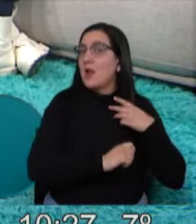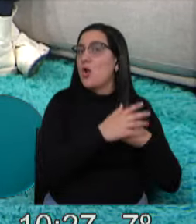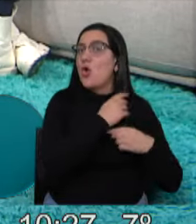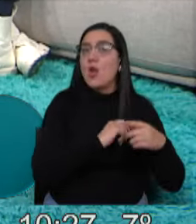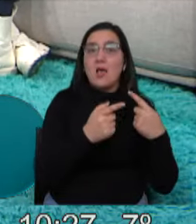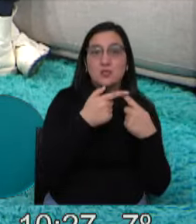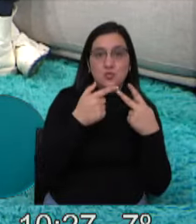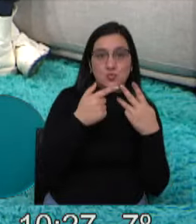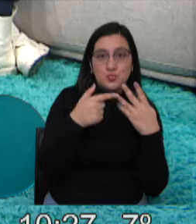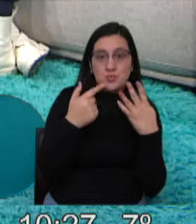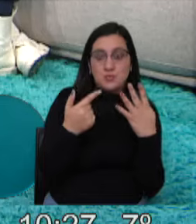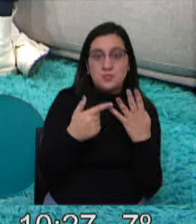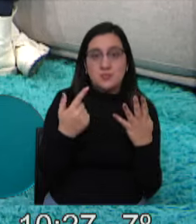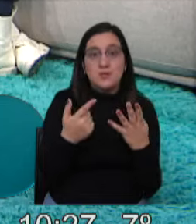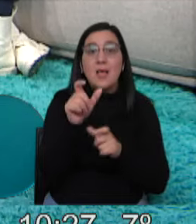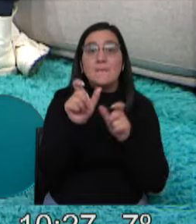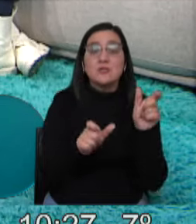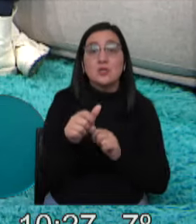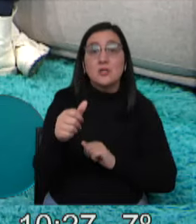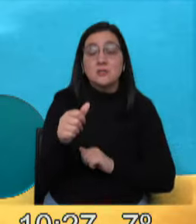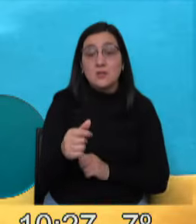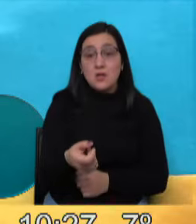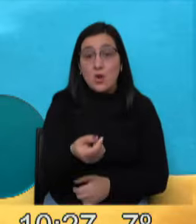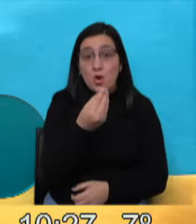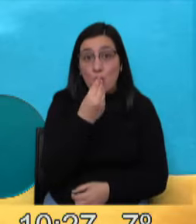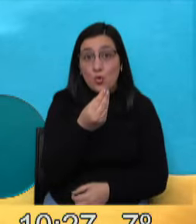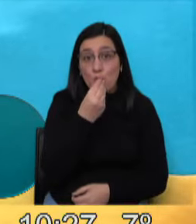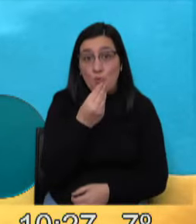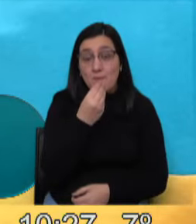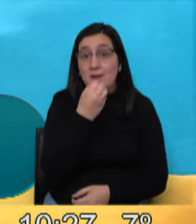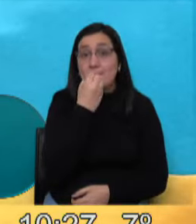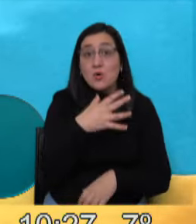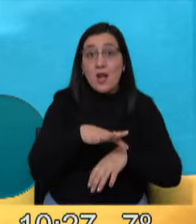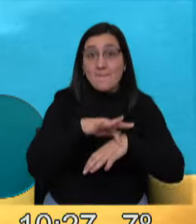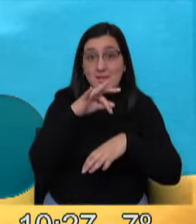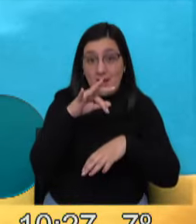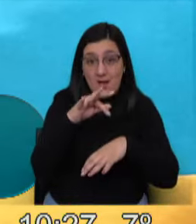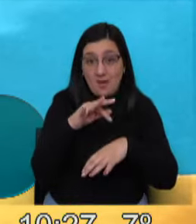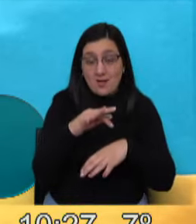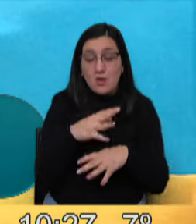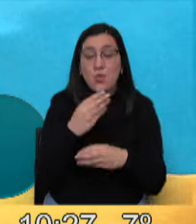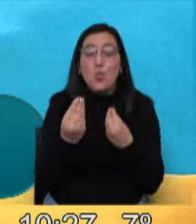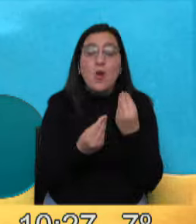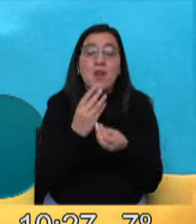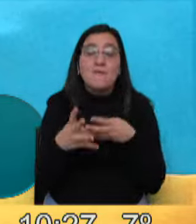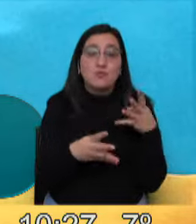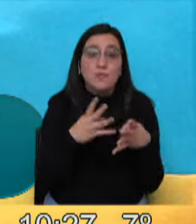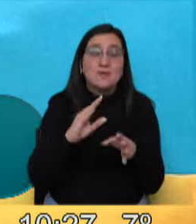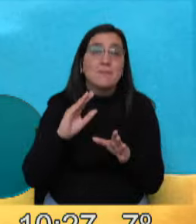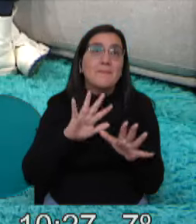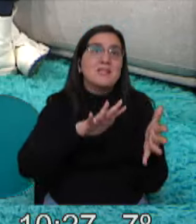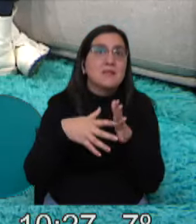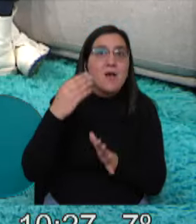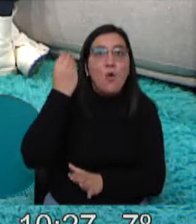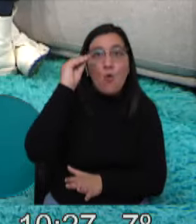Y usualmente dijimos que las personas lo consumen para mejorar la piel, ¿tá? ¿Qué para función? Exacto, ¿qué